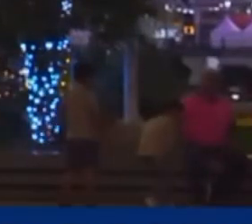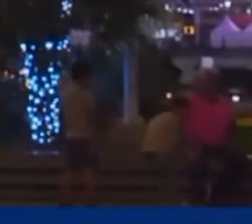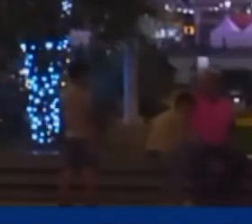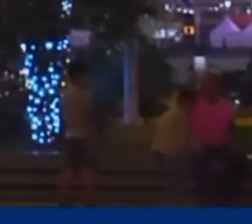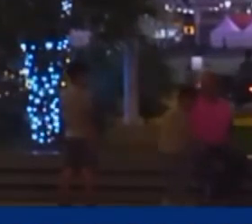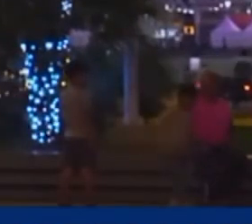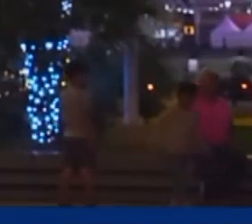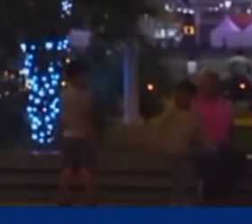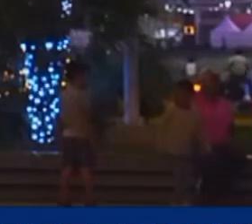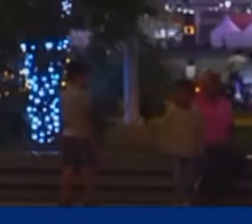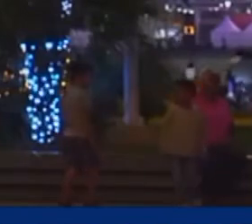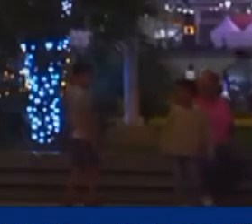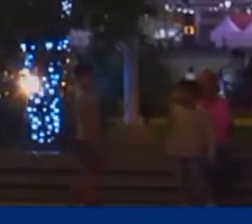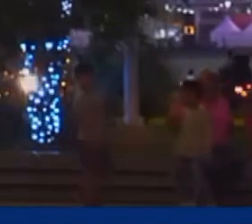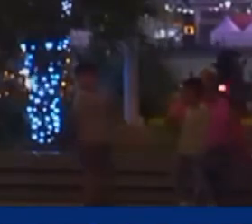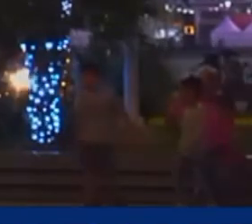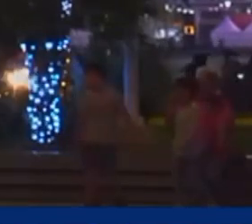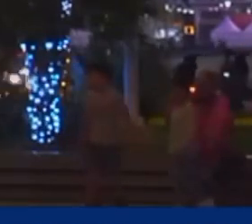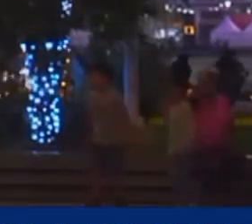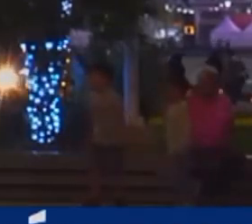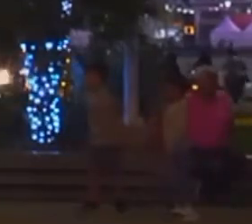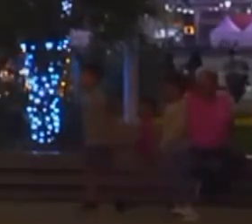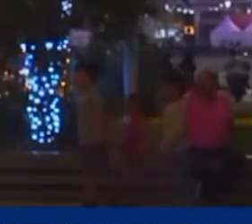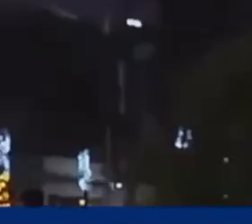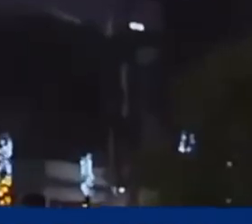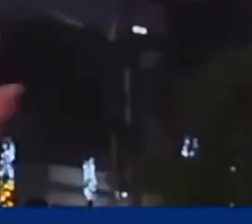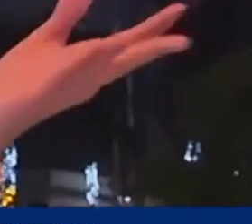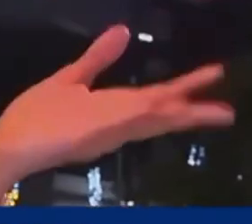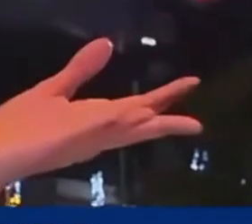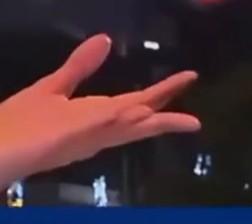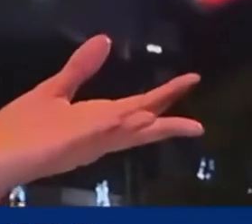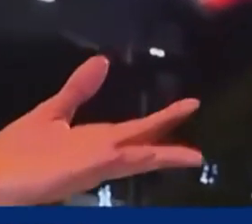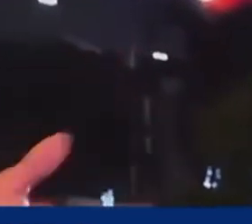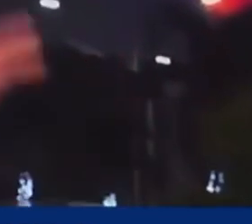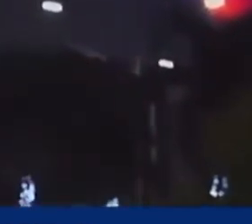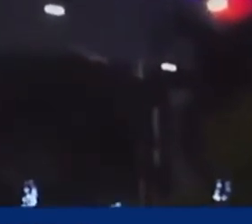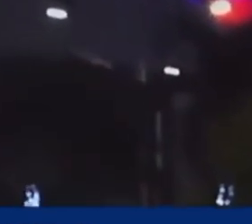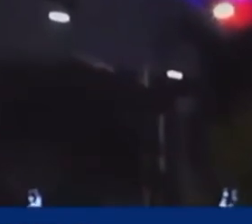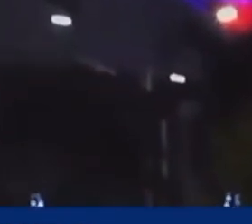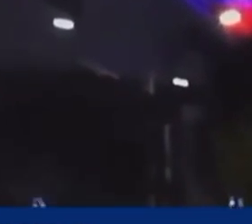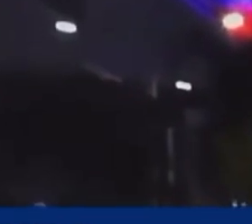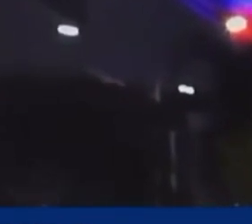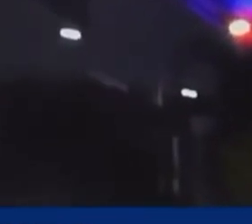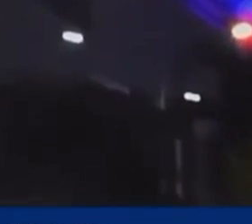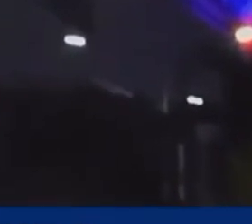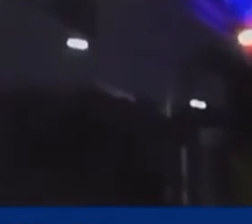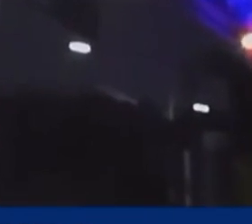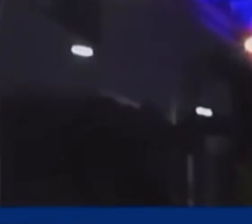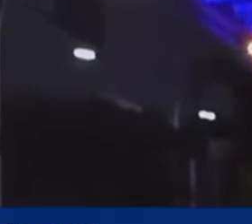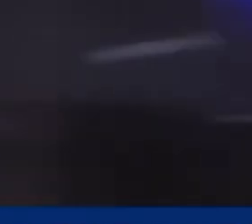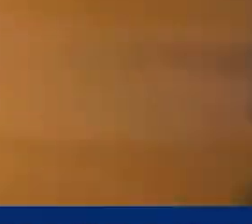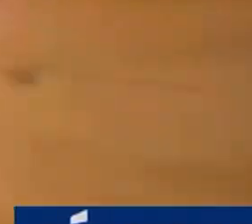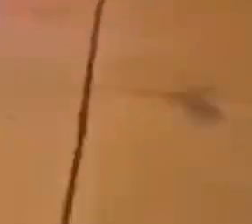@BorisCastellano1 y mi cuenta personal @MagabiRG. ¡Feliz Navidad y próspero Año Nuevo!